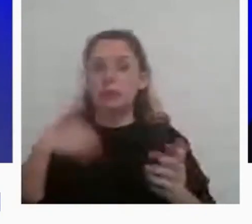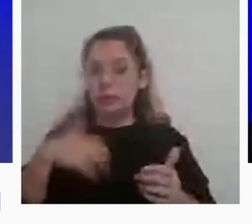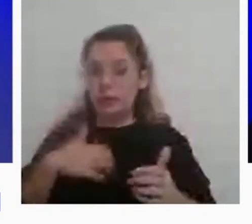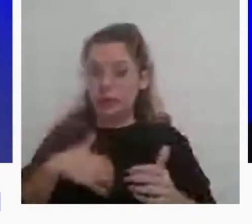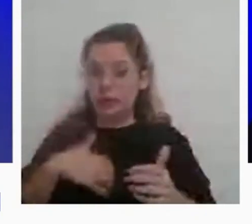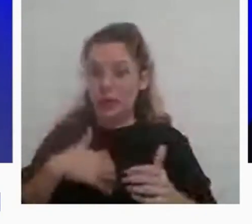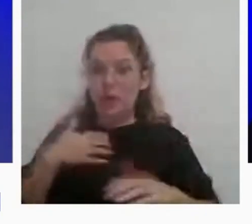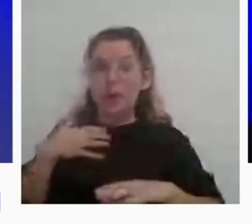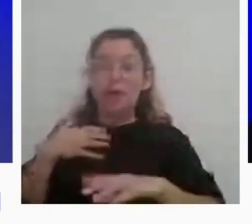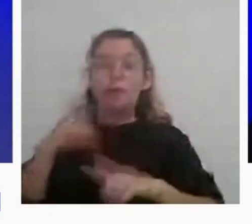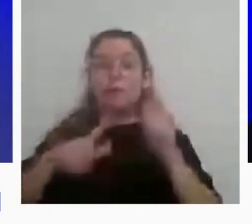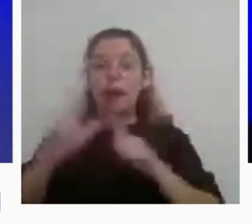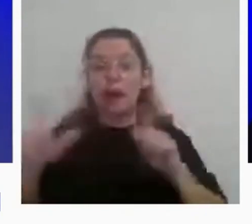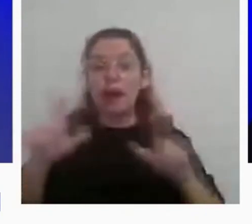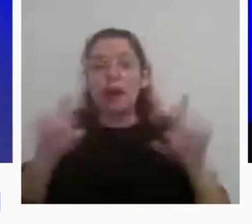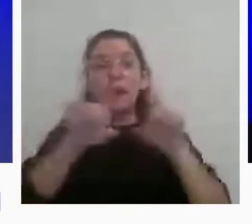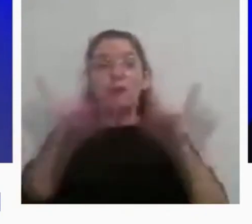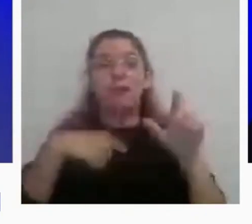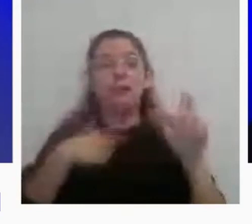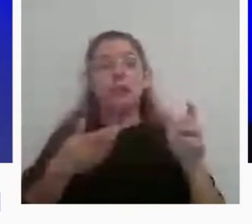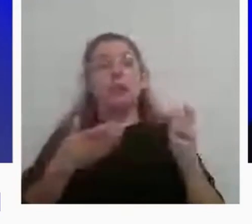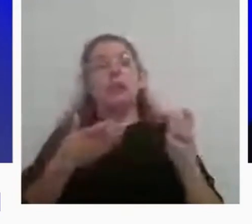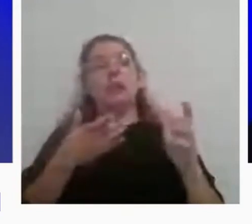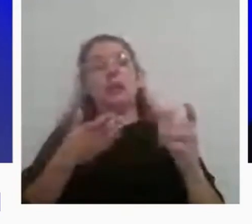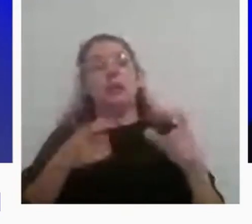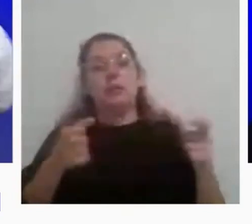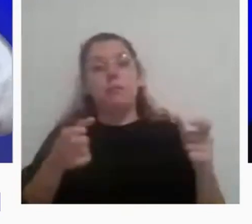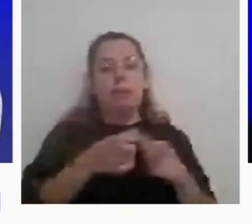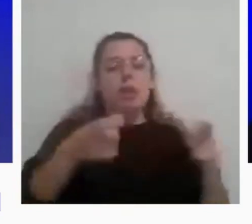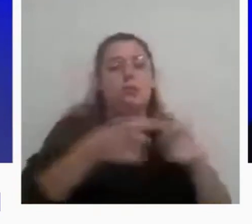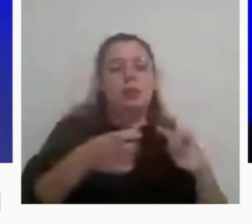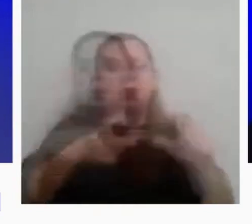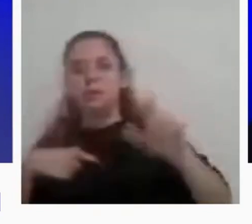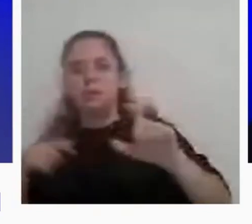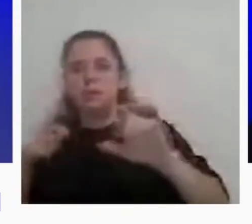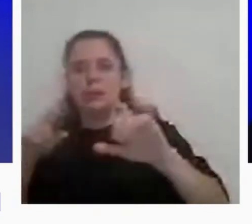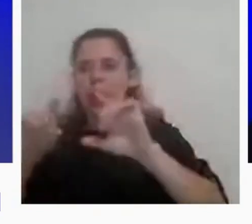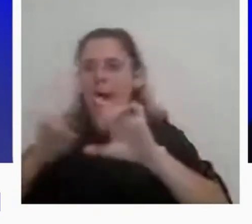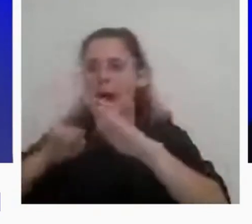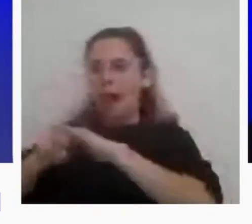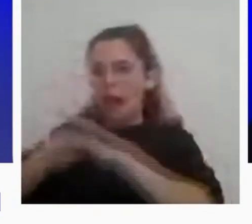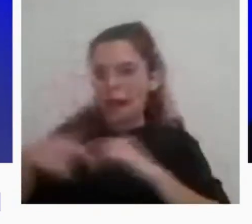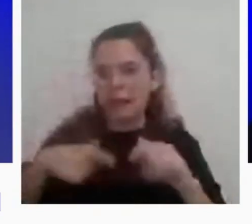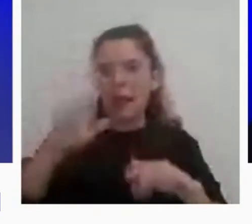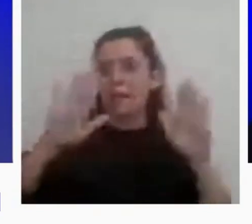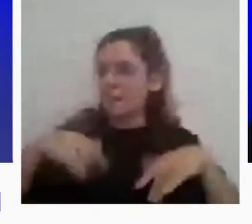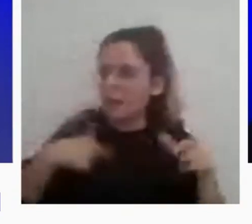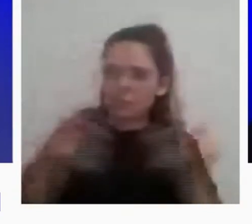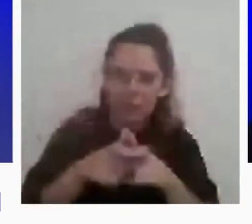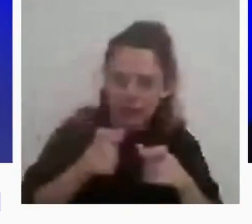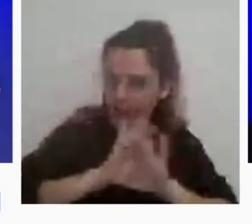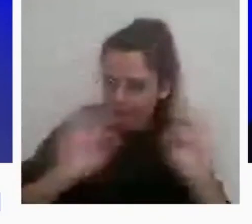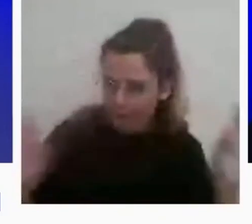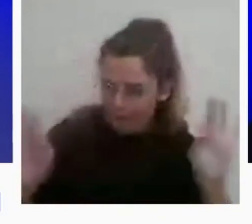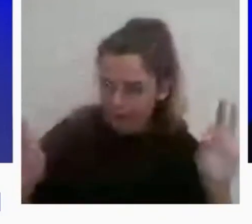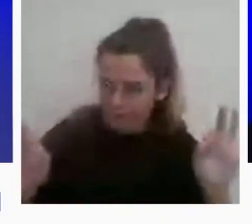la empresa el billete, la empresa acude a la agencia a la empresa a ti, no te cuadra y al final el billete no se compra. Y bueno, toda esa historia que avanza muy